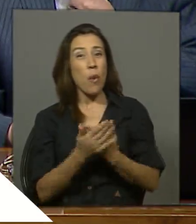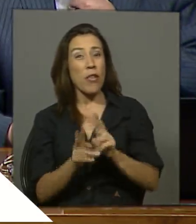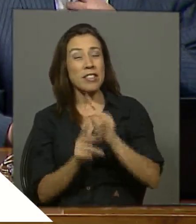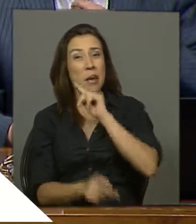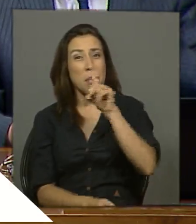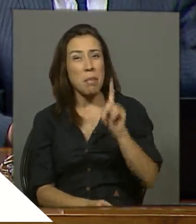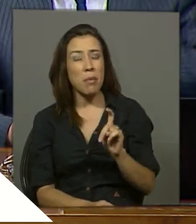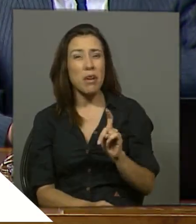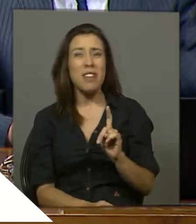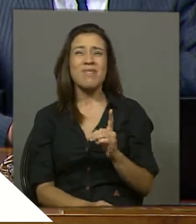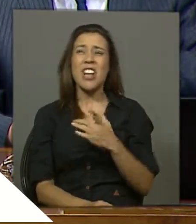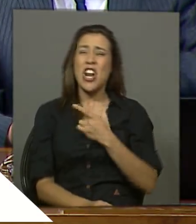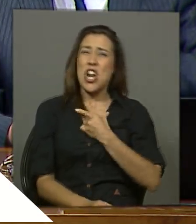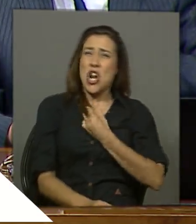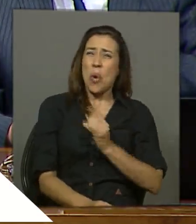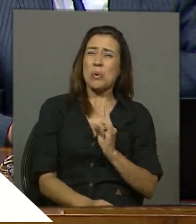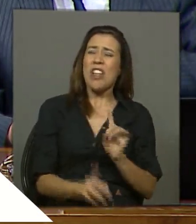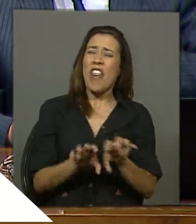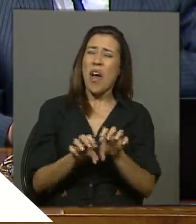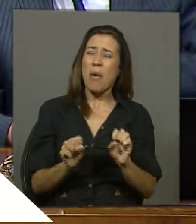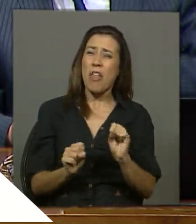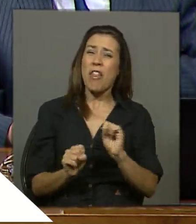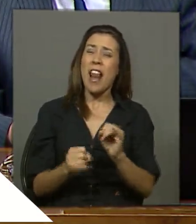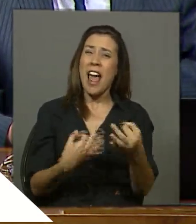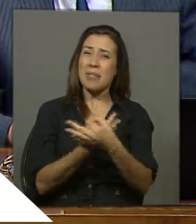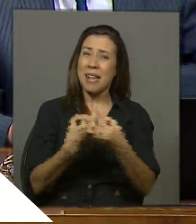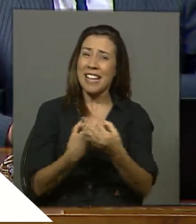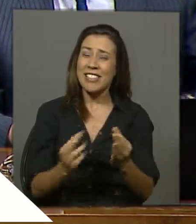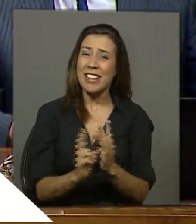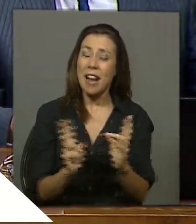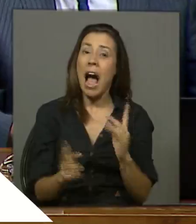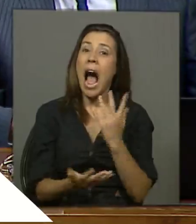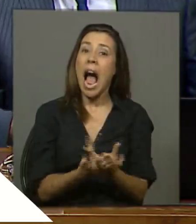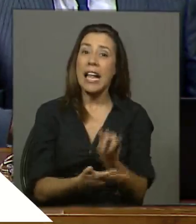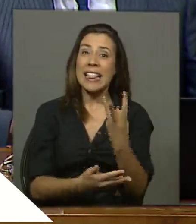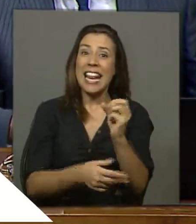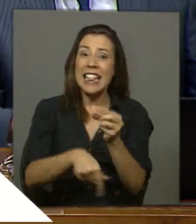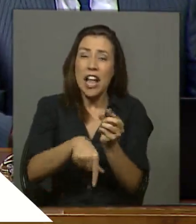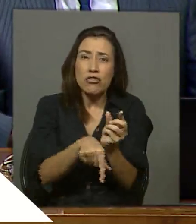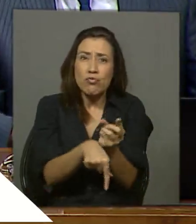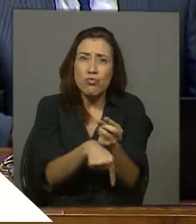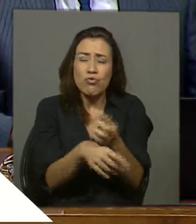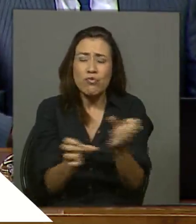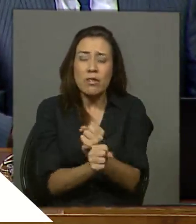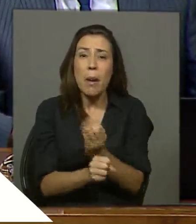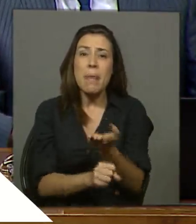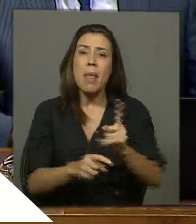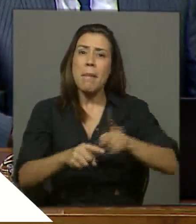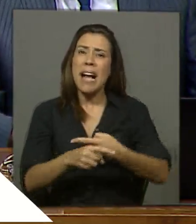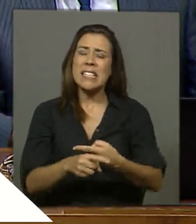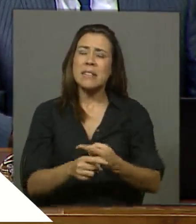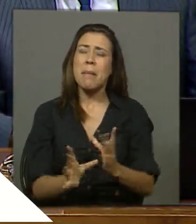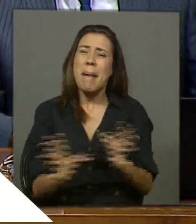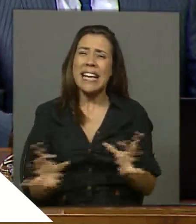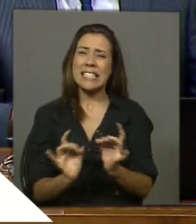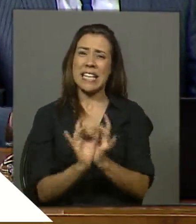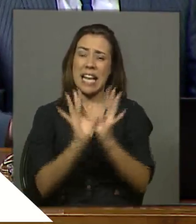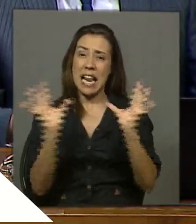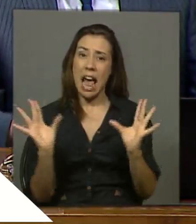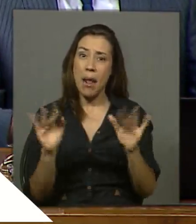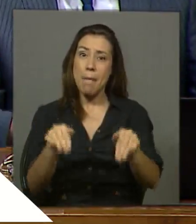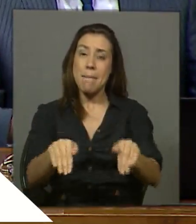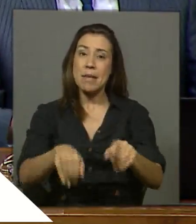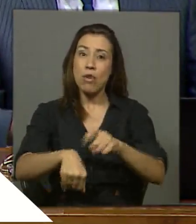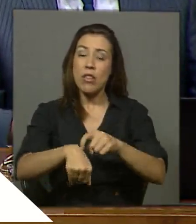preguntas no queda conforme con la aclaración dispondrá de 30 segundos para solicitar una nueva aclaración el mismo